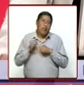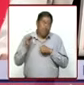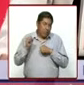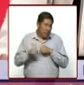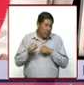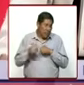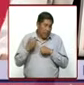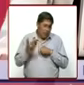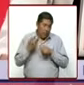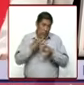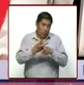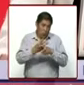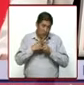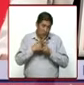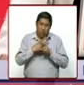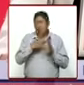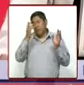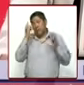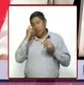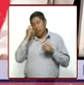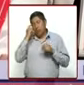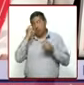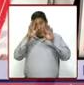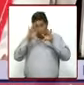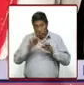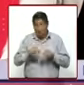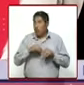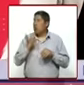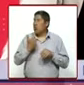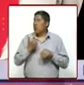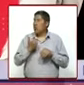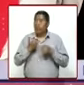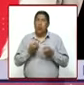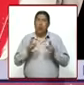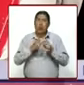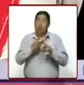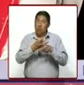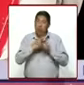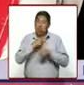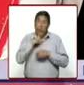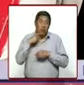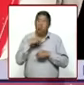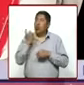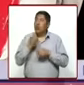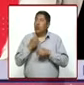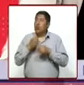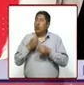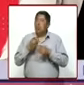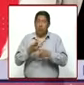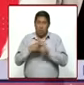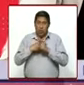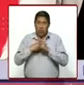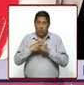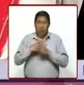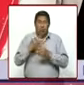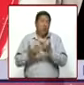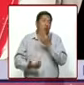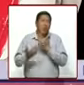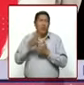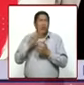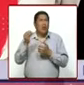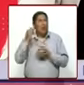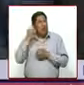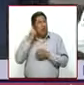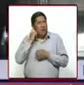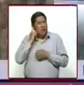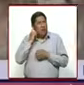Sí, y hay un crédito también, no solamente para lluvias, hay un crédito para sequías y hay otro crédito para incendios. Y el Parlamento